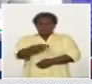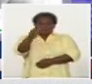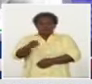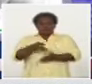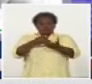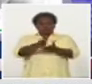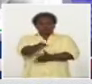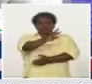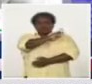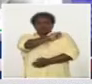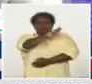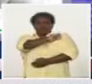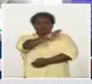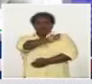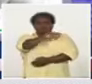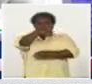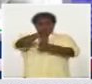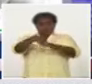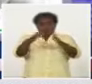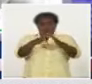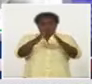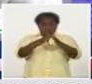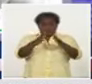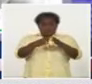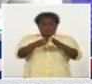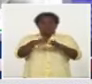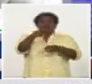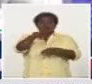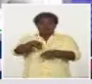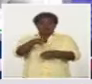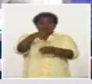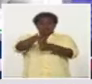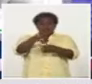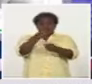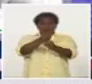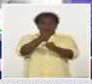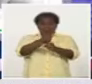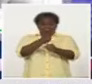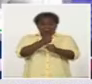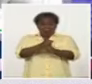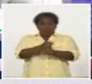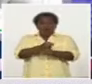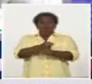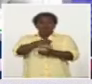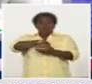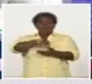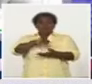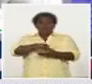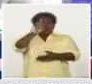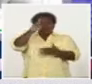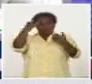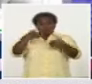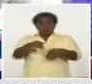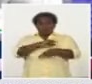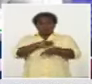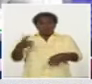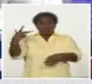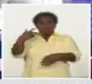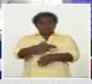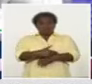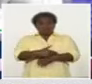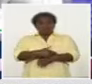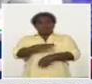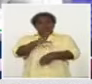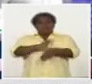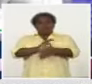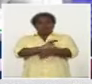colectiva en nuestros hogares, en nuestros centros de trabajo e instituciones de salud para cortarle el paso a la pandemia. Al menos eso es lo